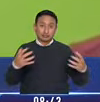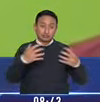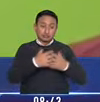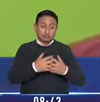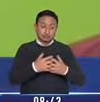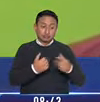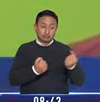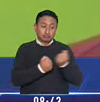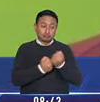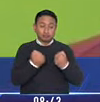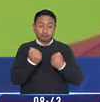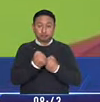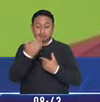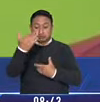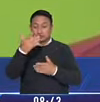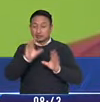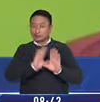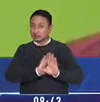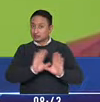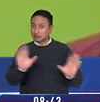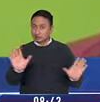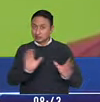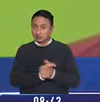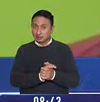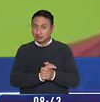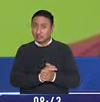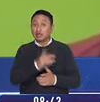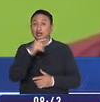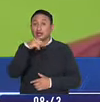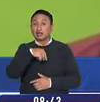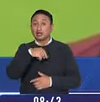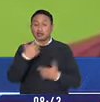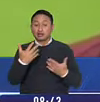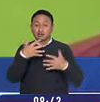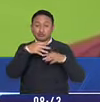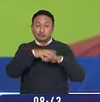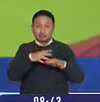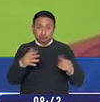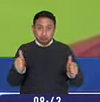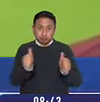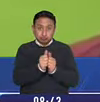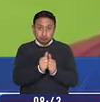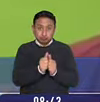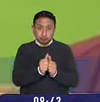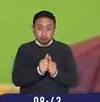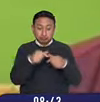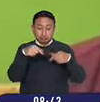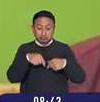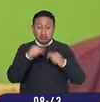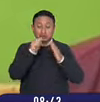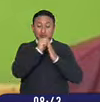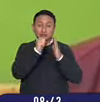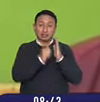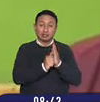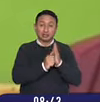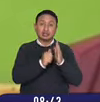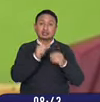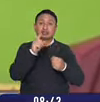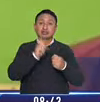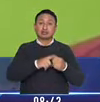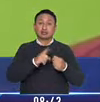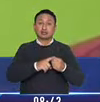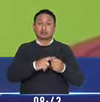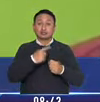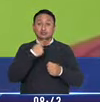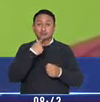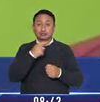ningún actor político en específico, sino que es una unidad en función de una agenda de ciudad que,